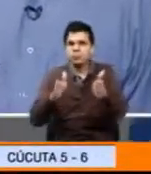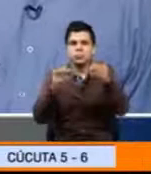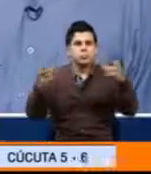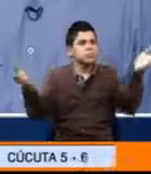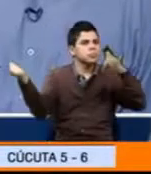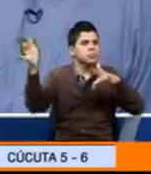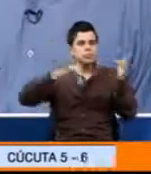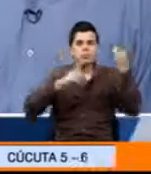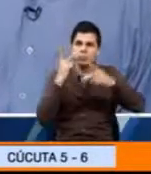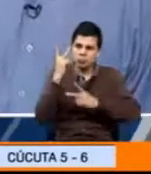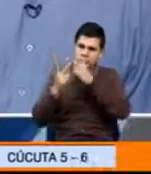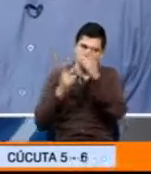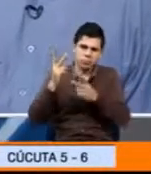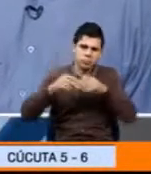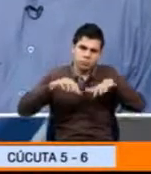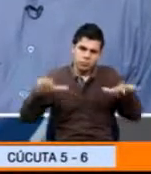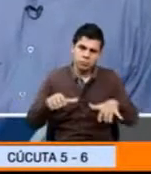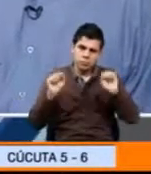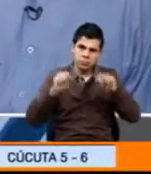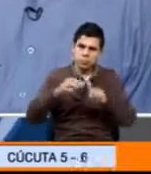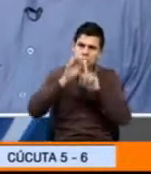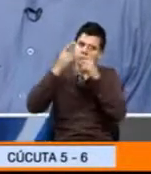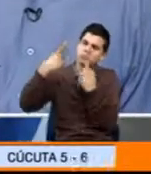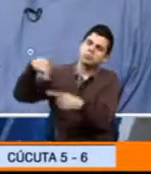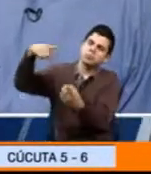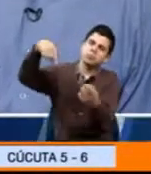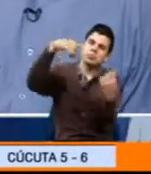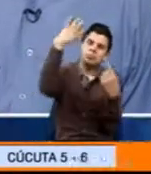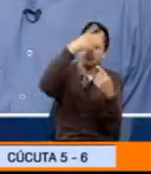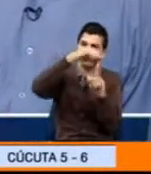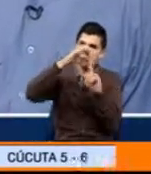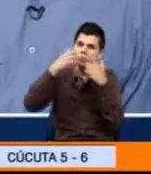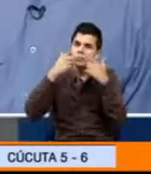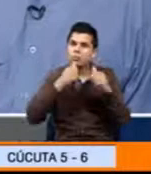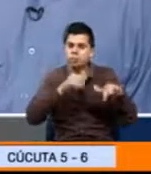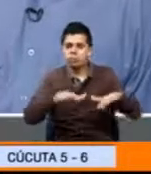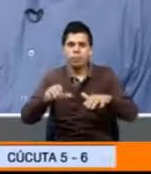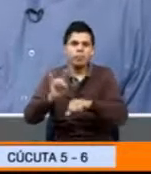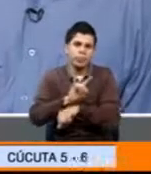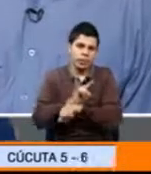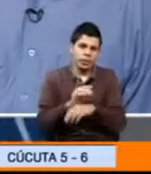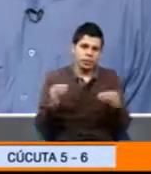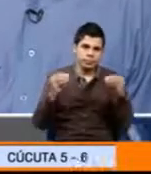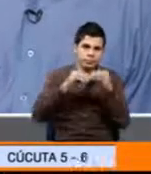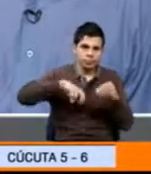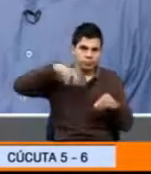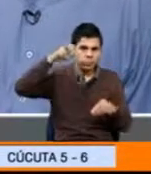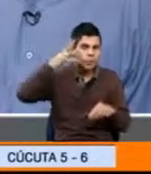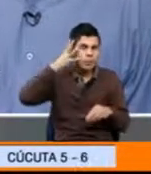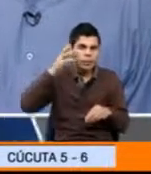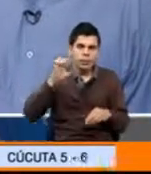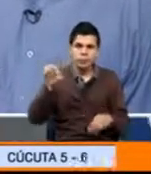visitantes durante el día puedan disfrutar del paisaje y de las lagunas que ahí están presentes. Y en el norte de Santander tenemos el Área Natural Única